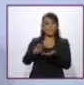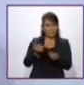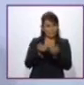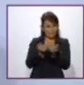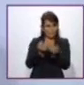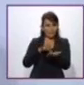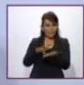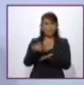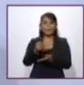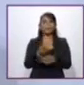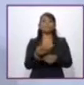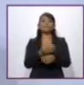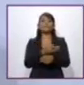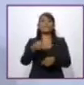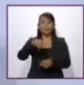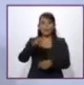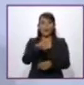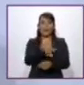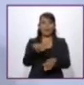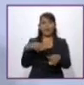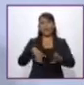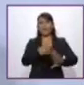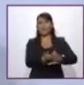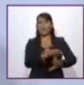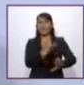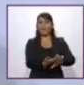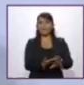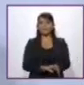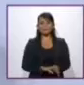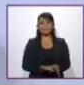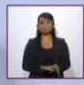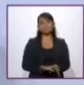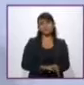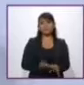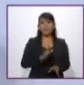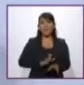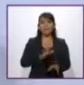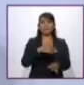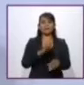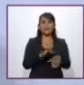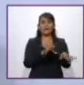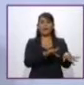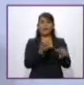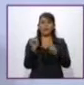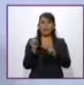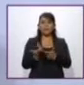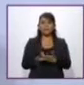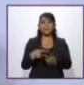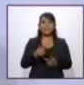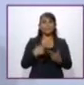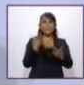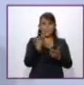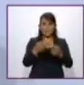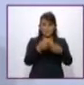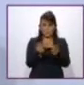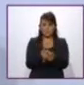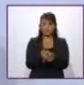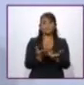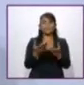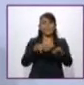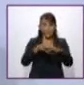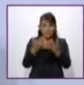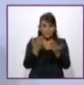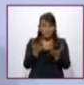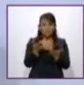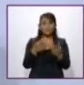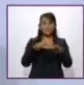de Morena los abandonó. Por eso estoy proponiendo el seguro de desempleo, por si te quedas sin chamba, en el